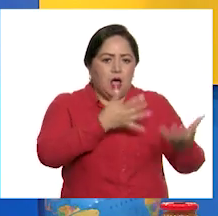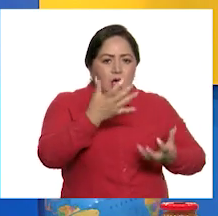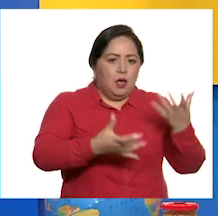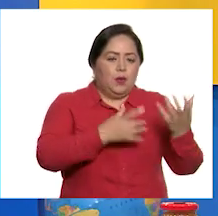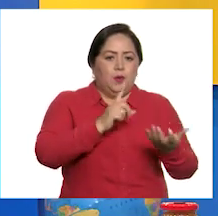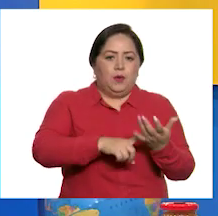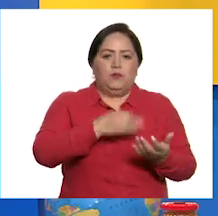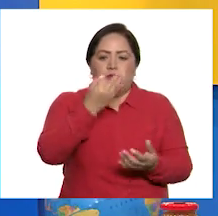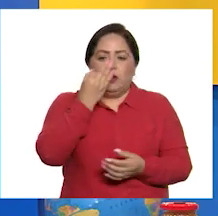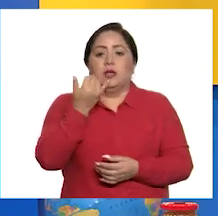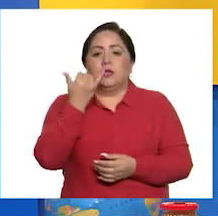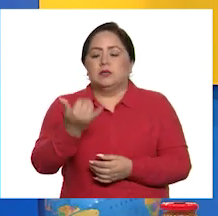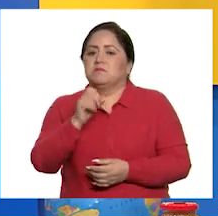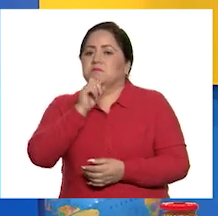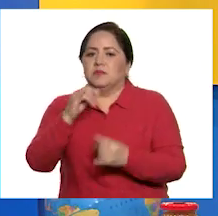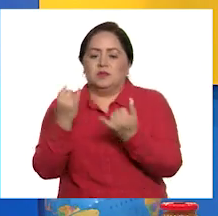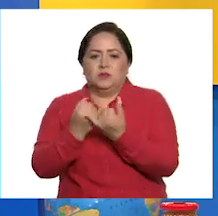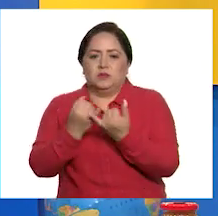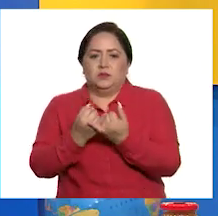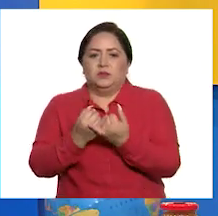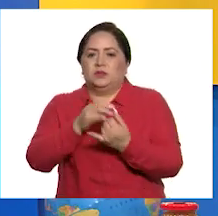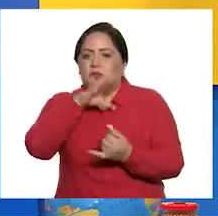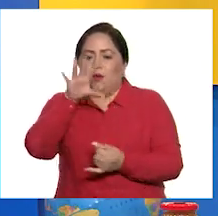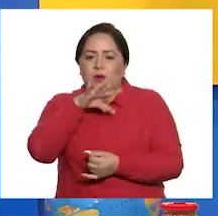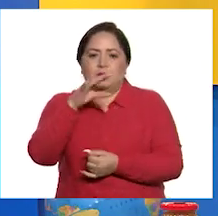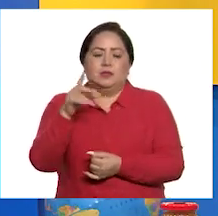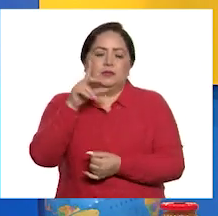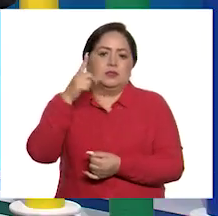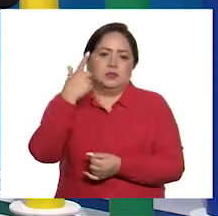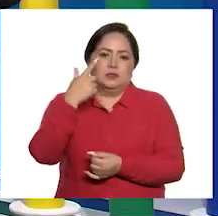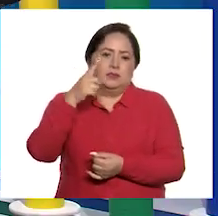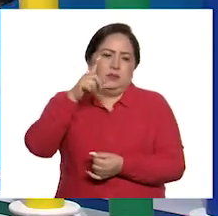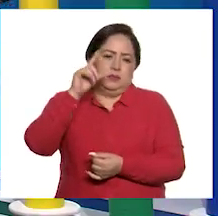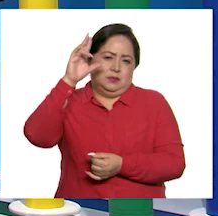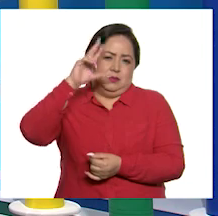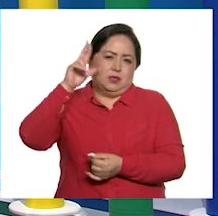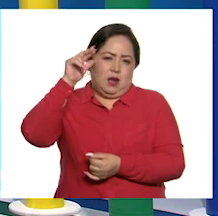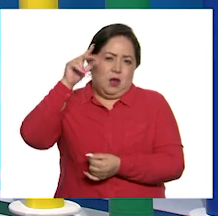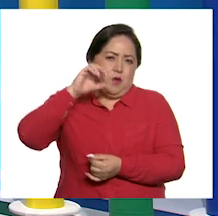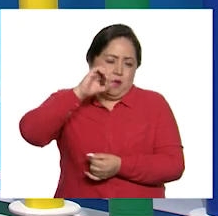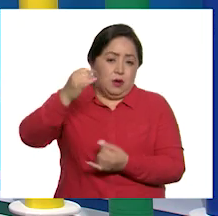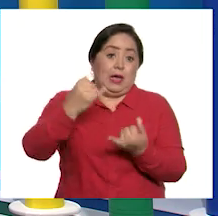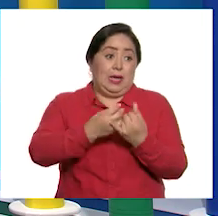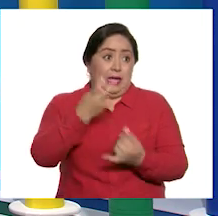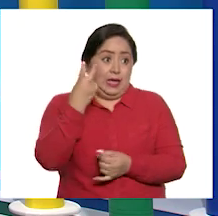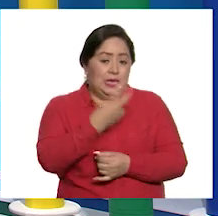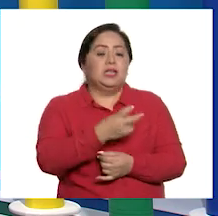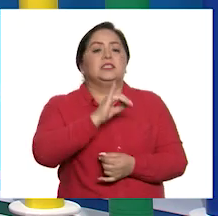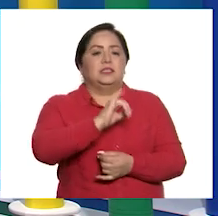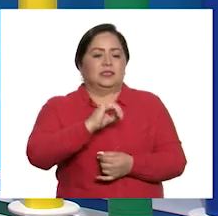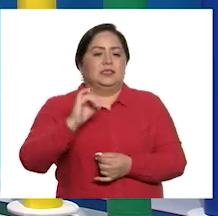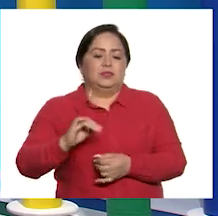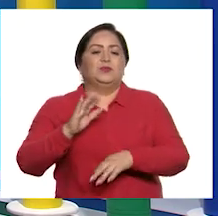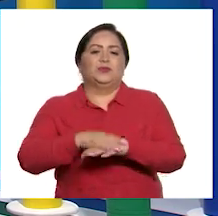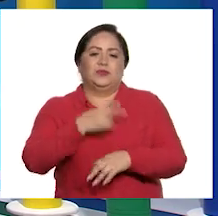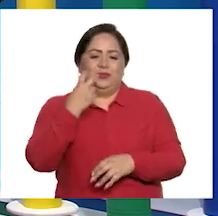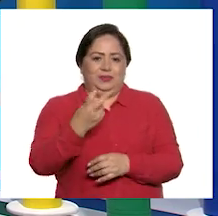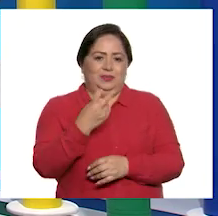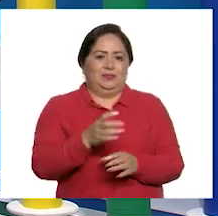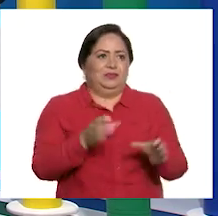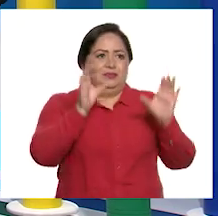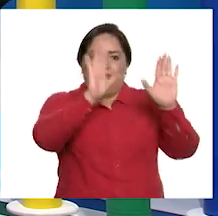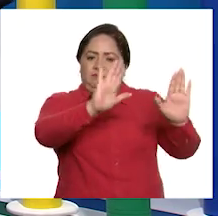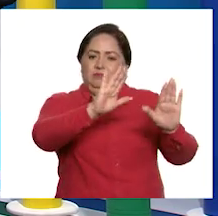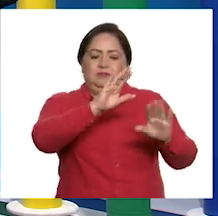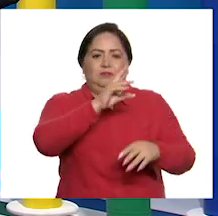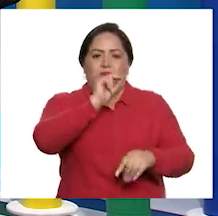coliflor en agua y también sofreír la cebolla y las zanahorias. Muy bien. Y por ese doble sí es que dejamos su imagen